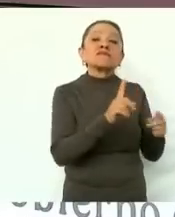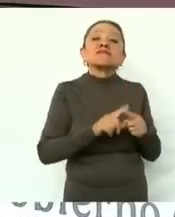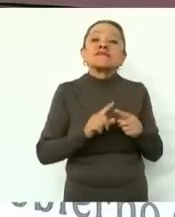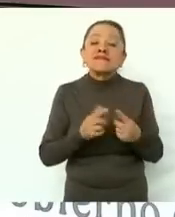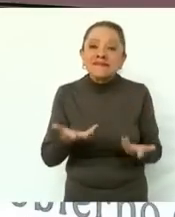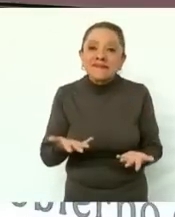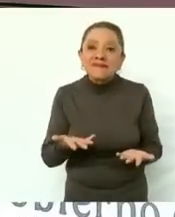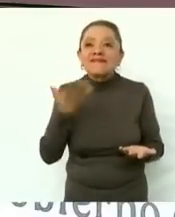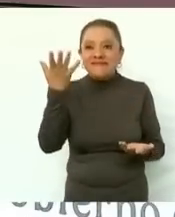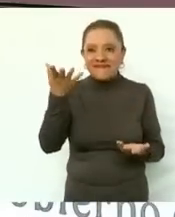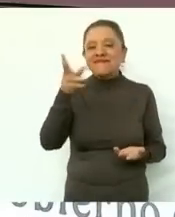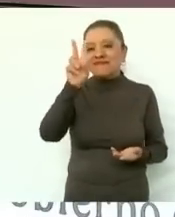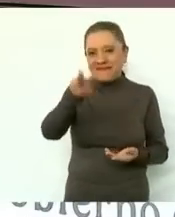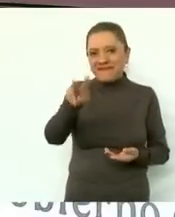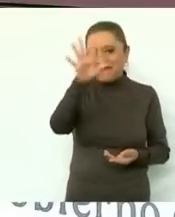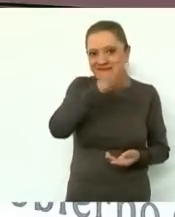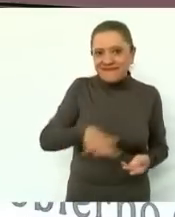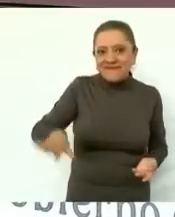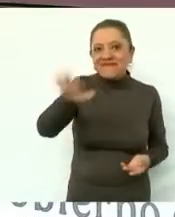¿Cierto o no?